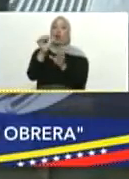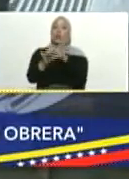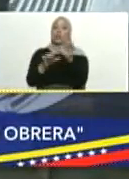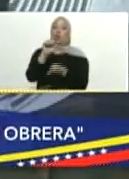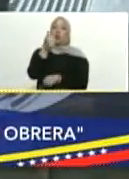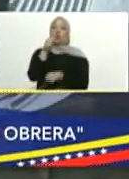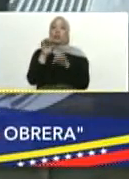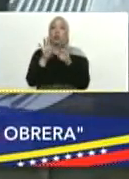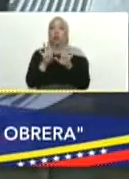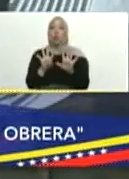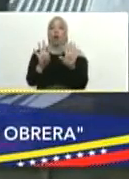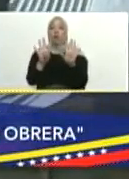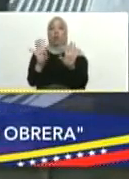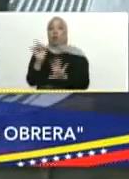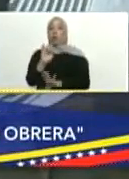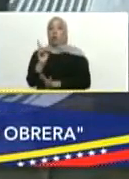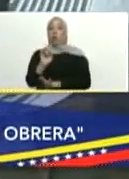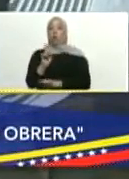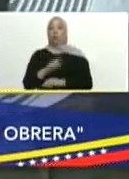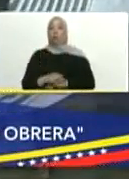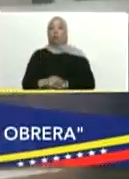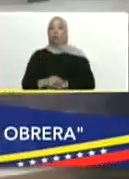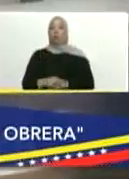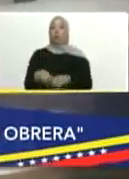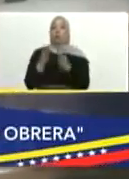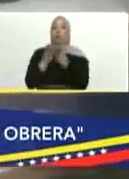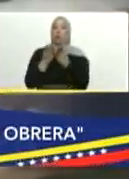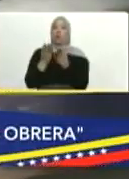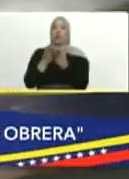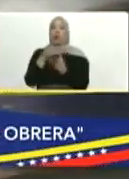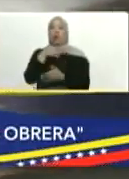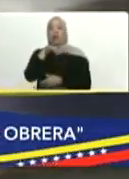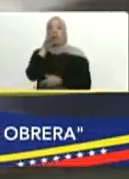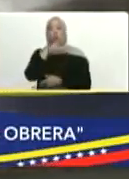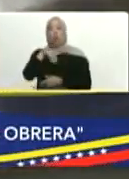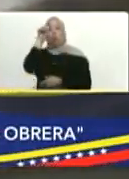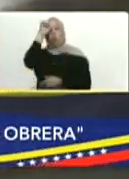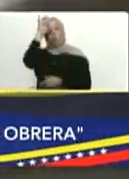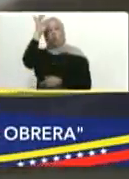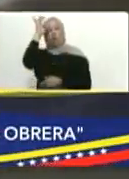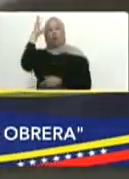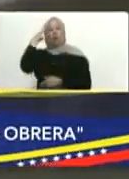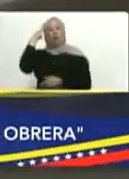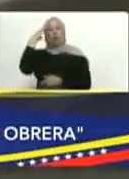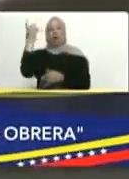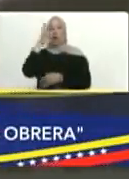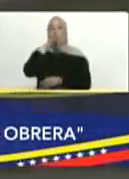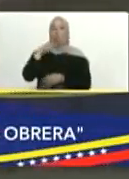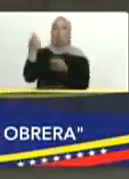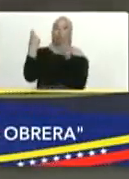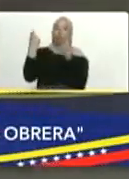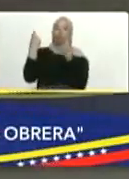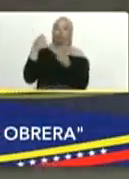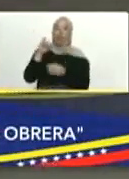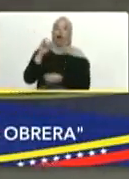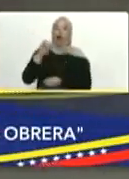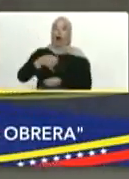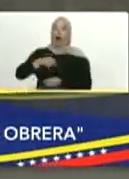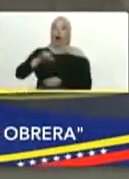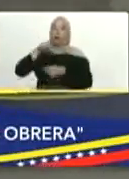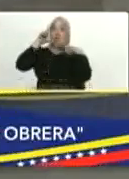19 No no es una clase obrera analfabeta sin formación académica científica